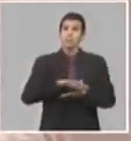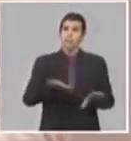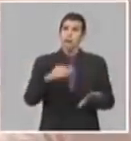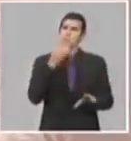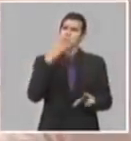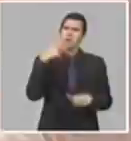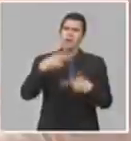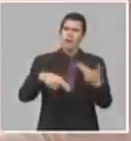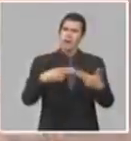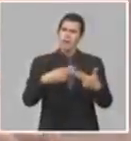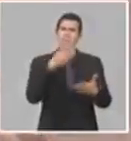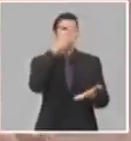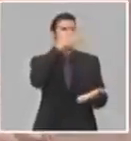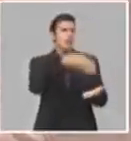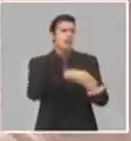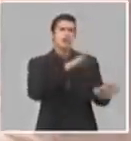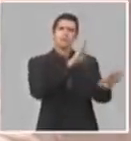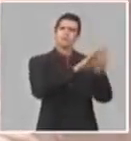cadenas de tiendas.